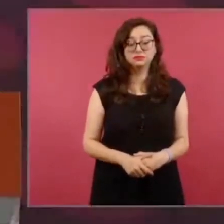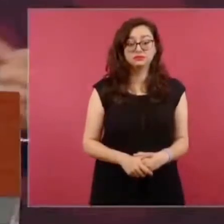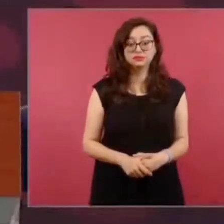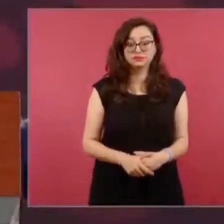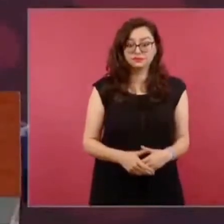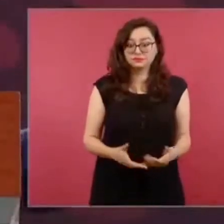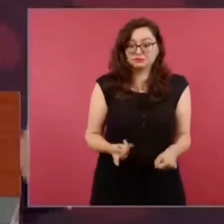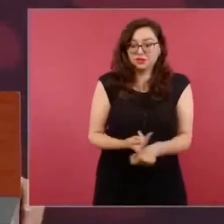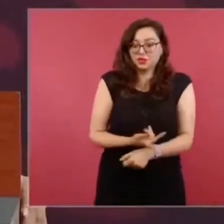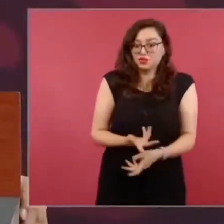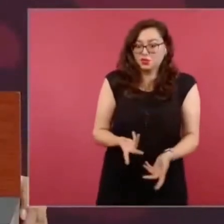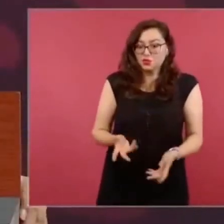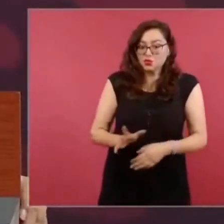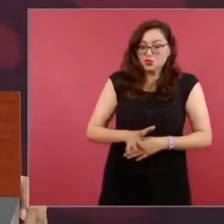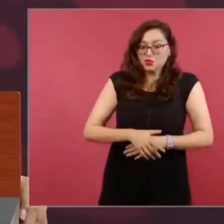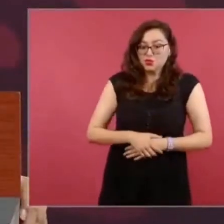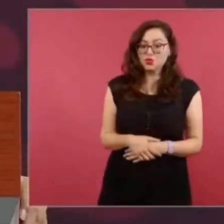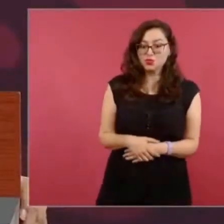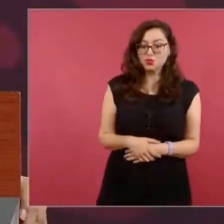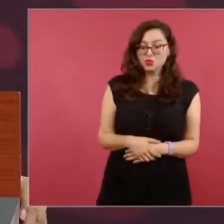¿Qué pasó?